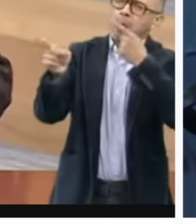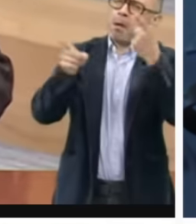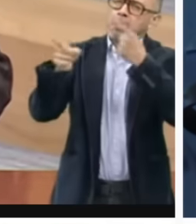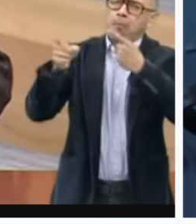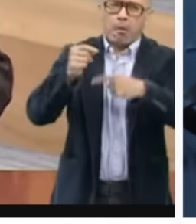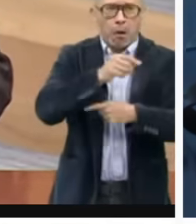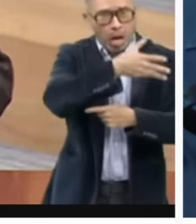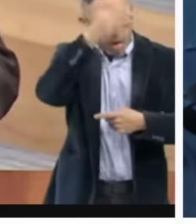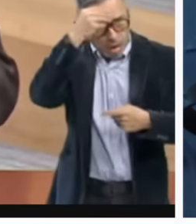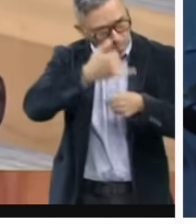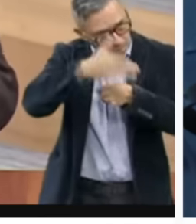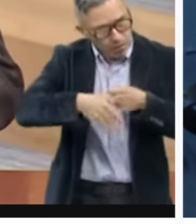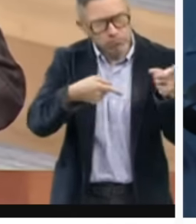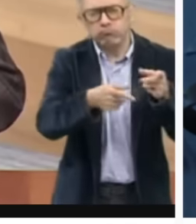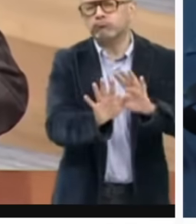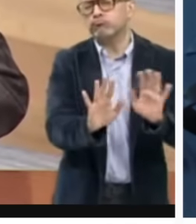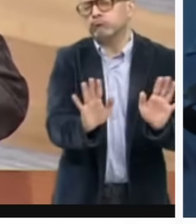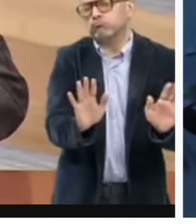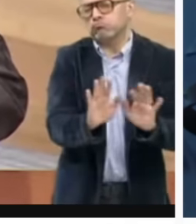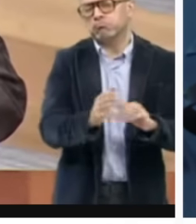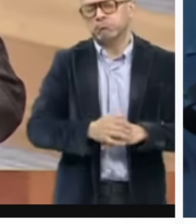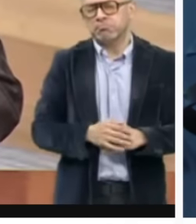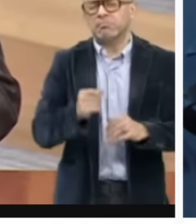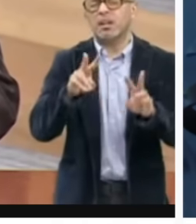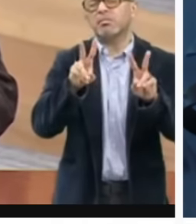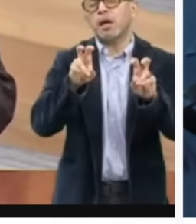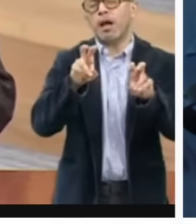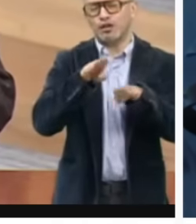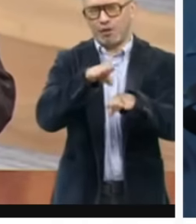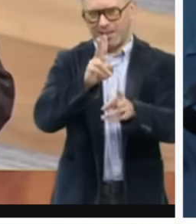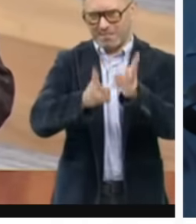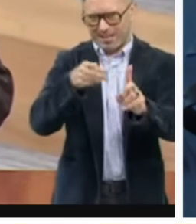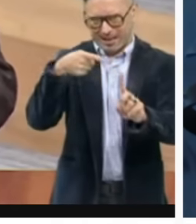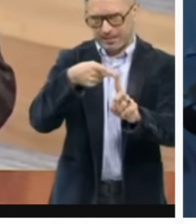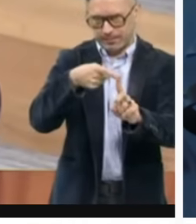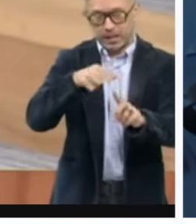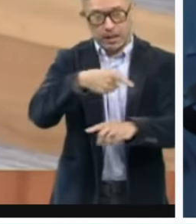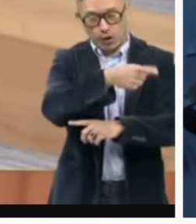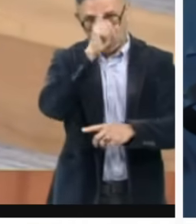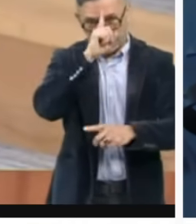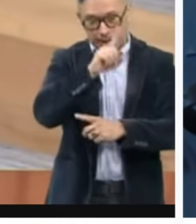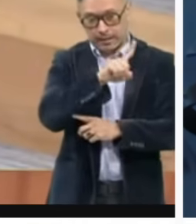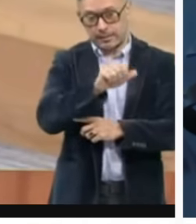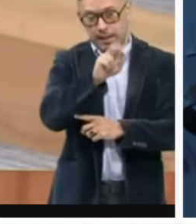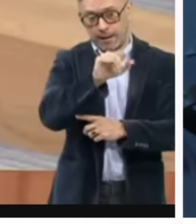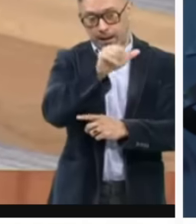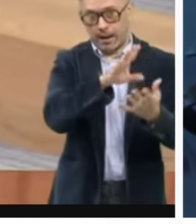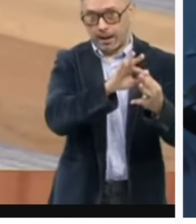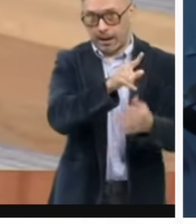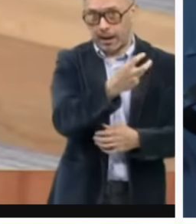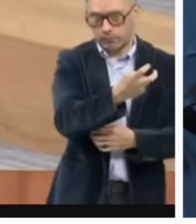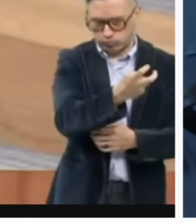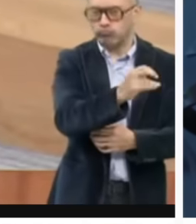cuestión, estoy completamente de acuerdo con lo que señala la consejera Zavala, en el sentido de que lo que buscamos